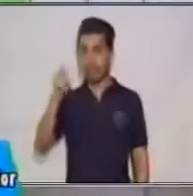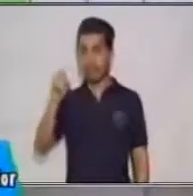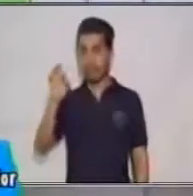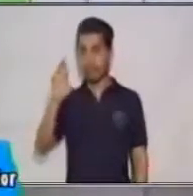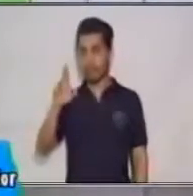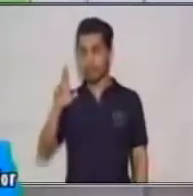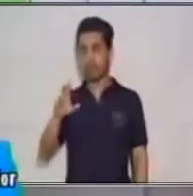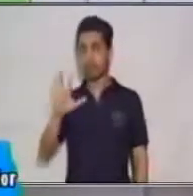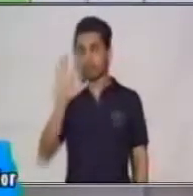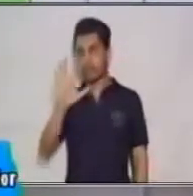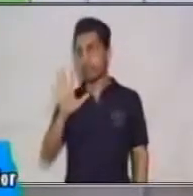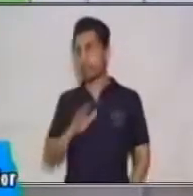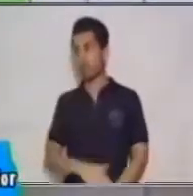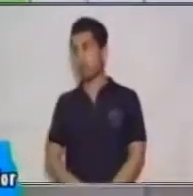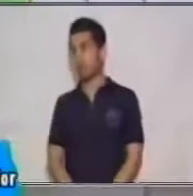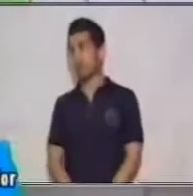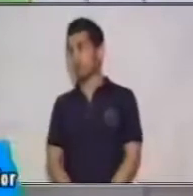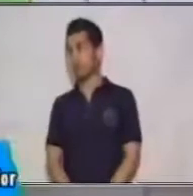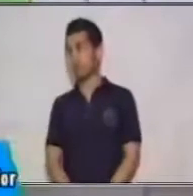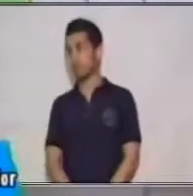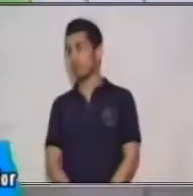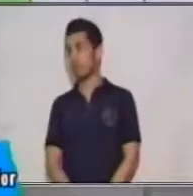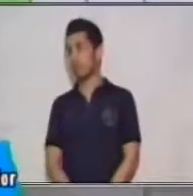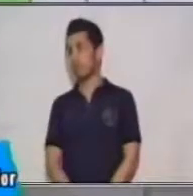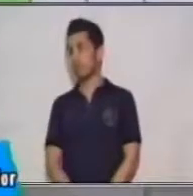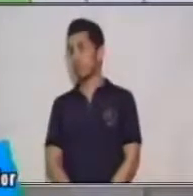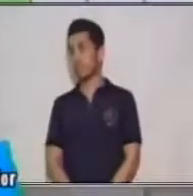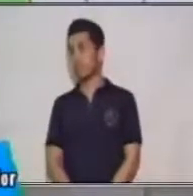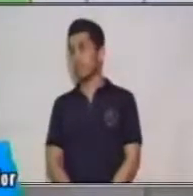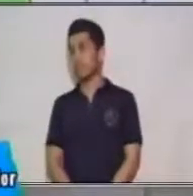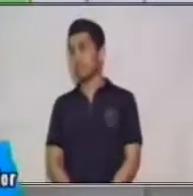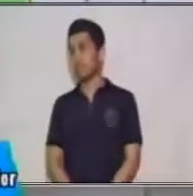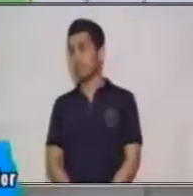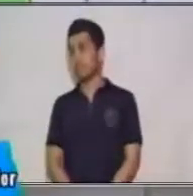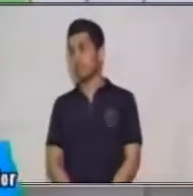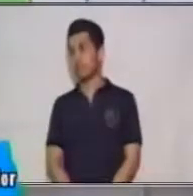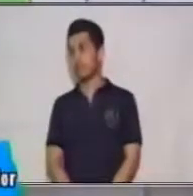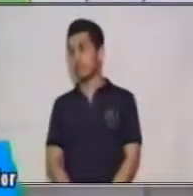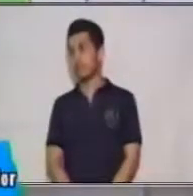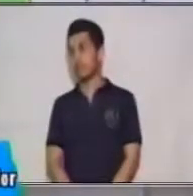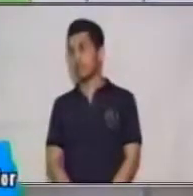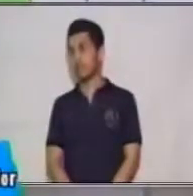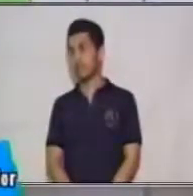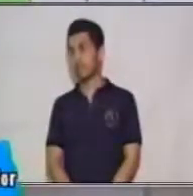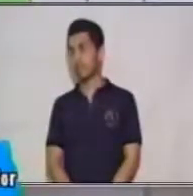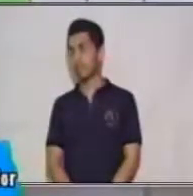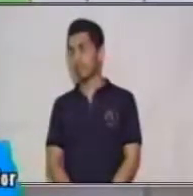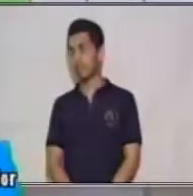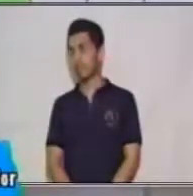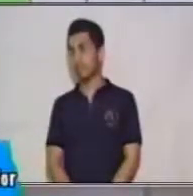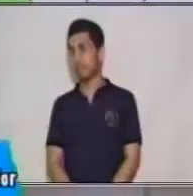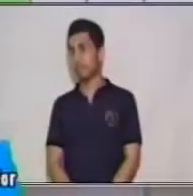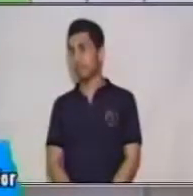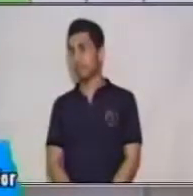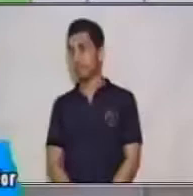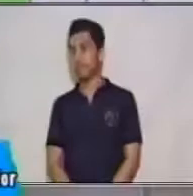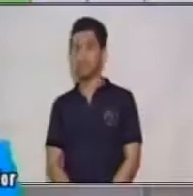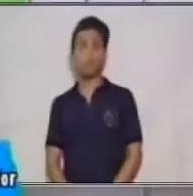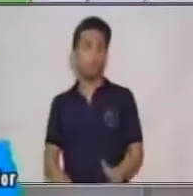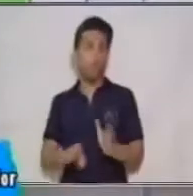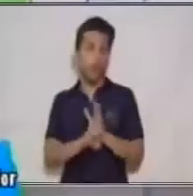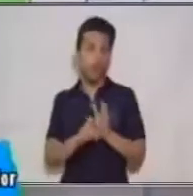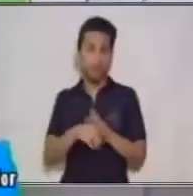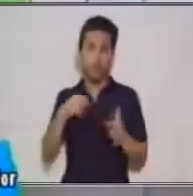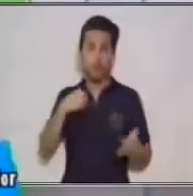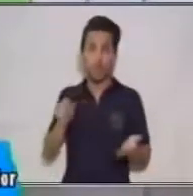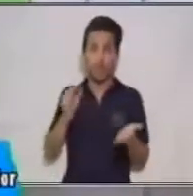3 partes de esta unidad, ¿qué